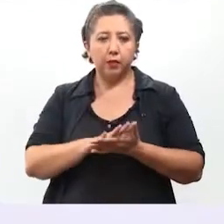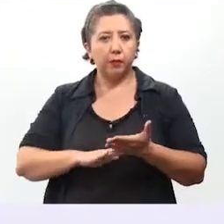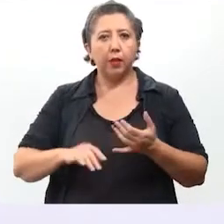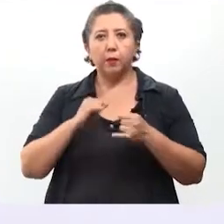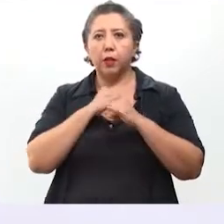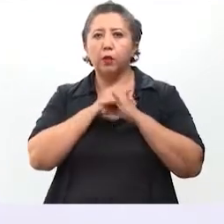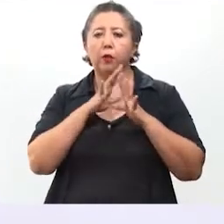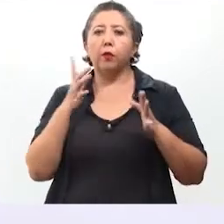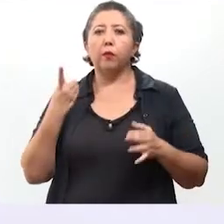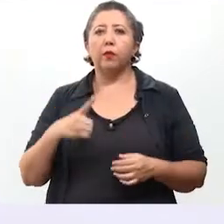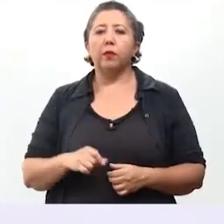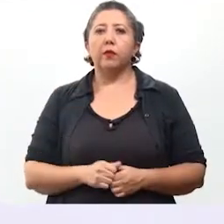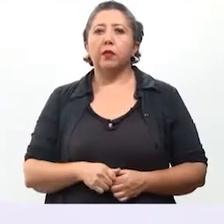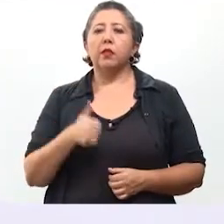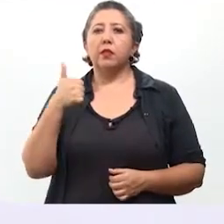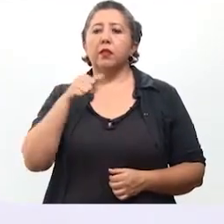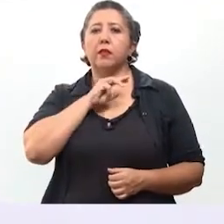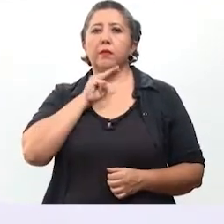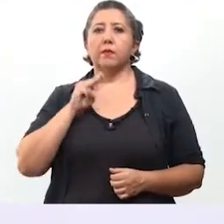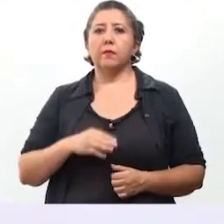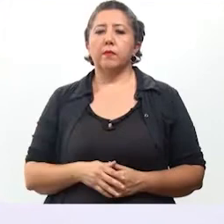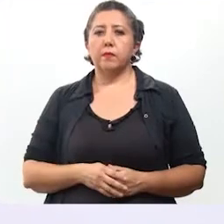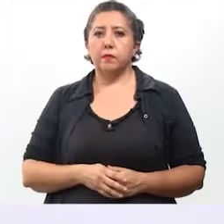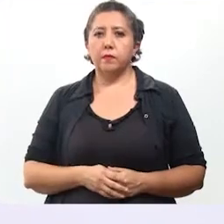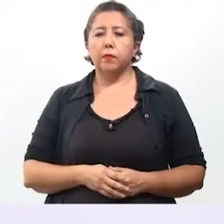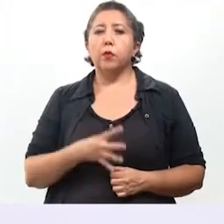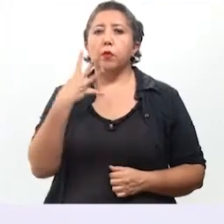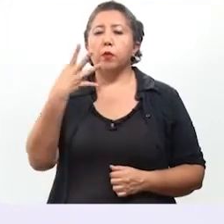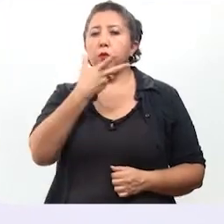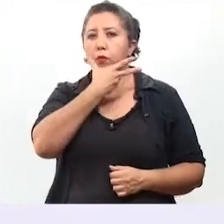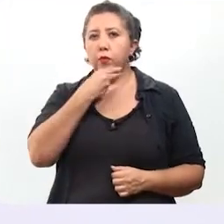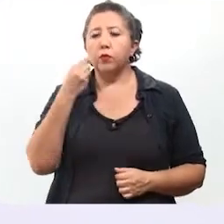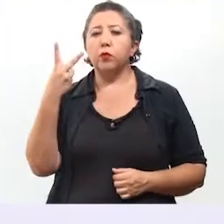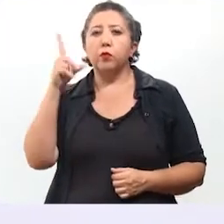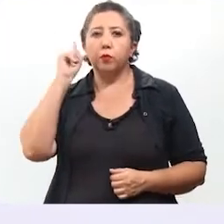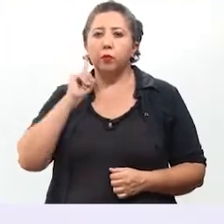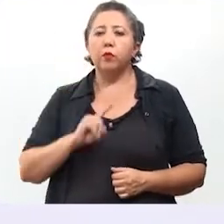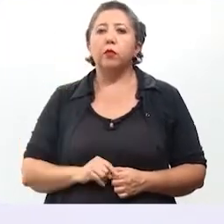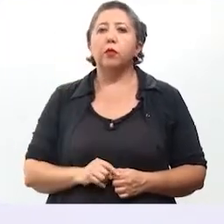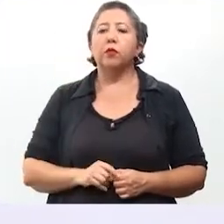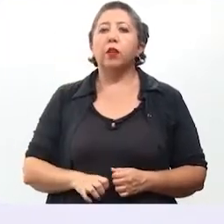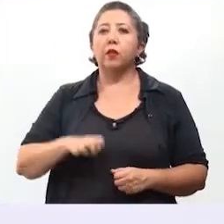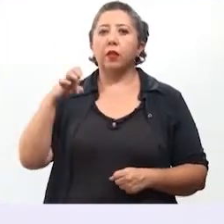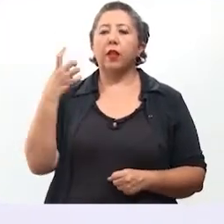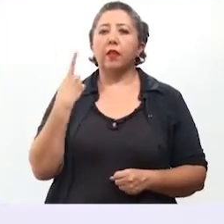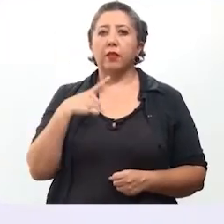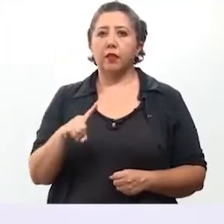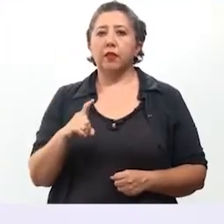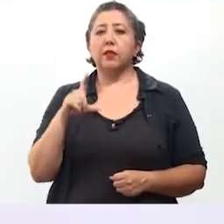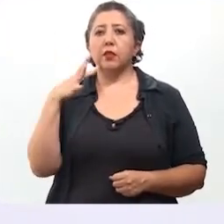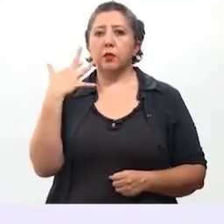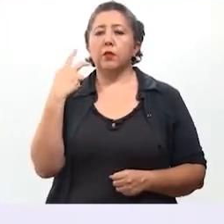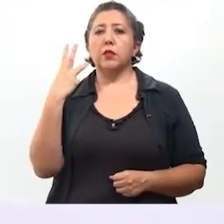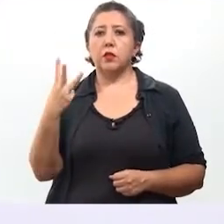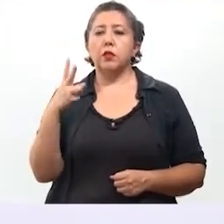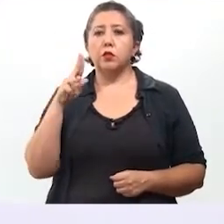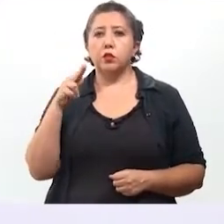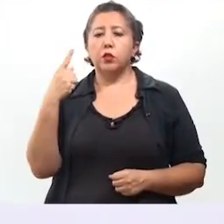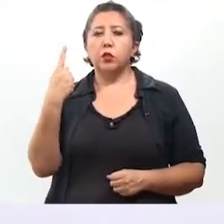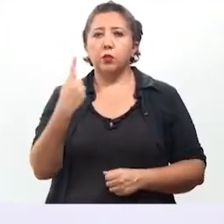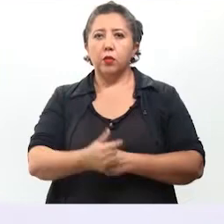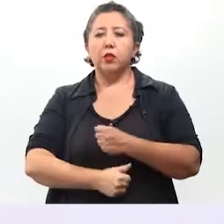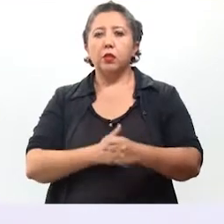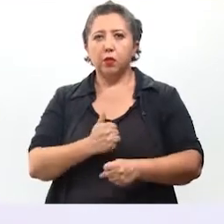Lamentablemente en este parte médico informamos de 6 fallecimientos, son 4 hombres y 2 mujeres, de un rango de edad de 53 a